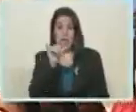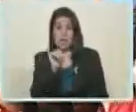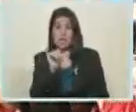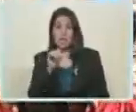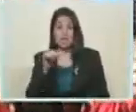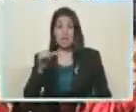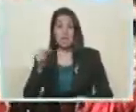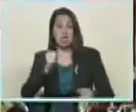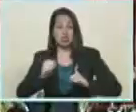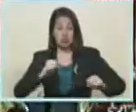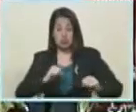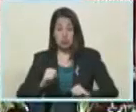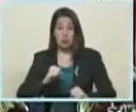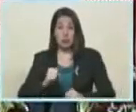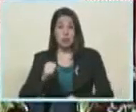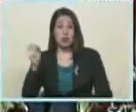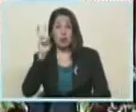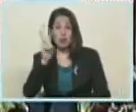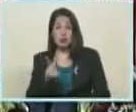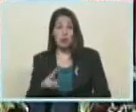Las misiones socialistas.